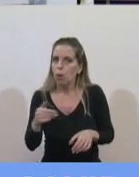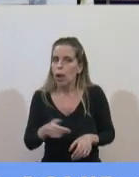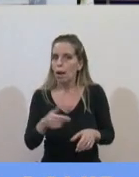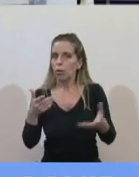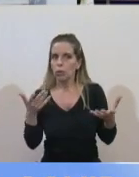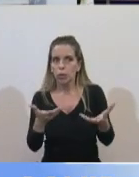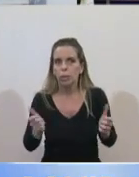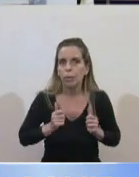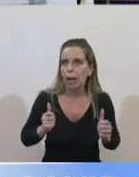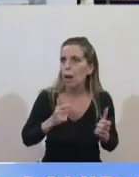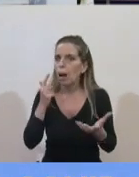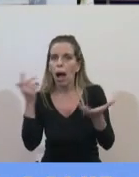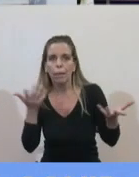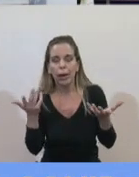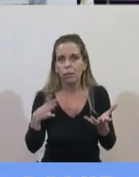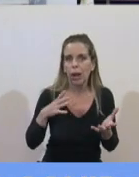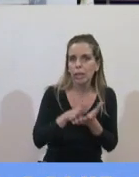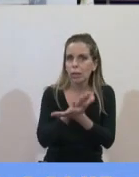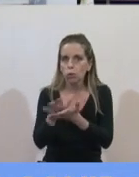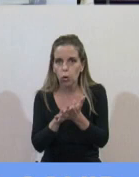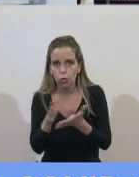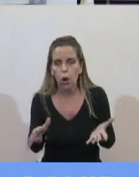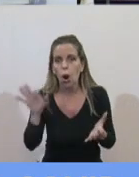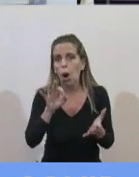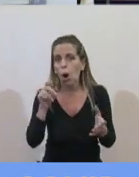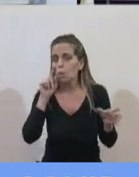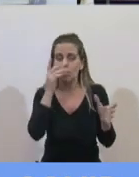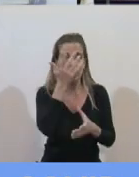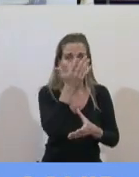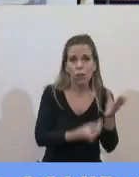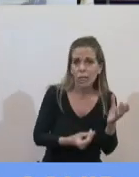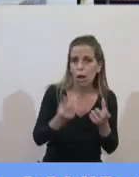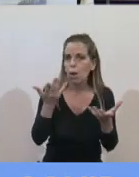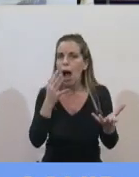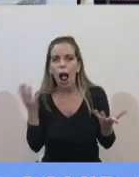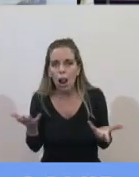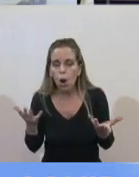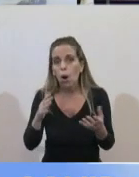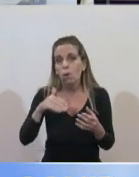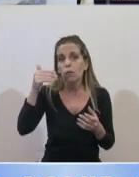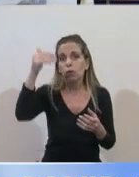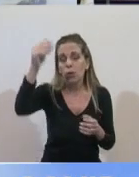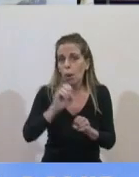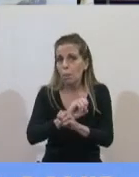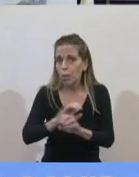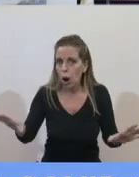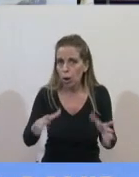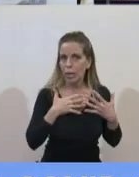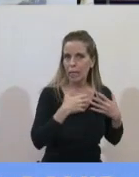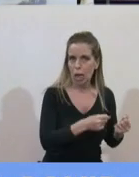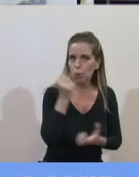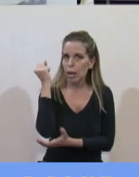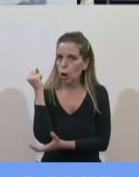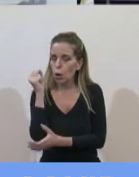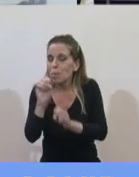o si la implementación de las cosas que tratamos de hacer no es la que corresponde va a ser peor va a ser más definitivo el